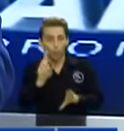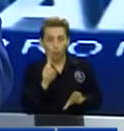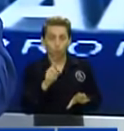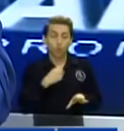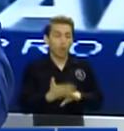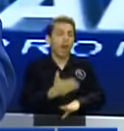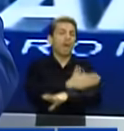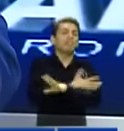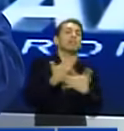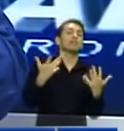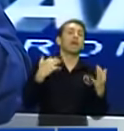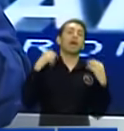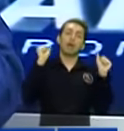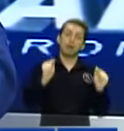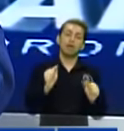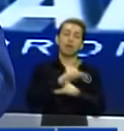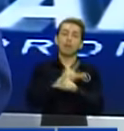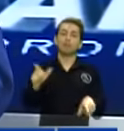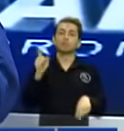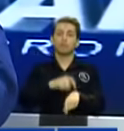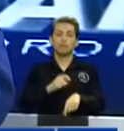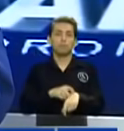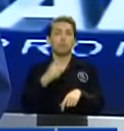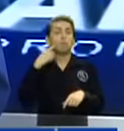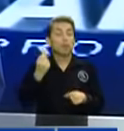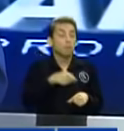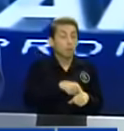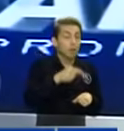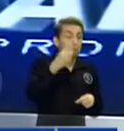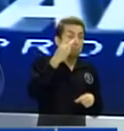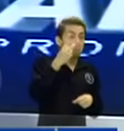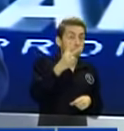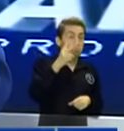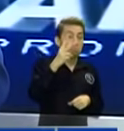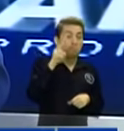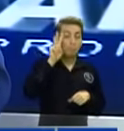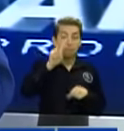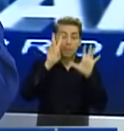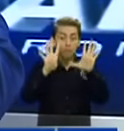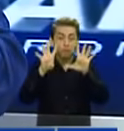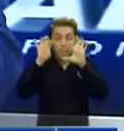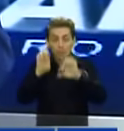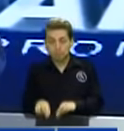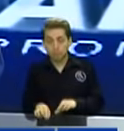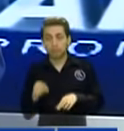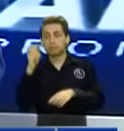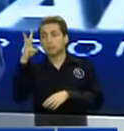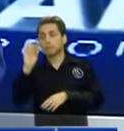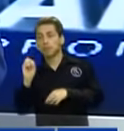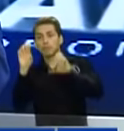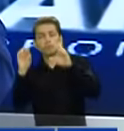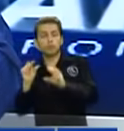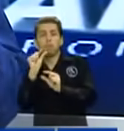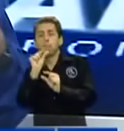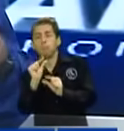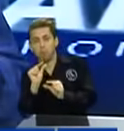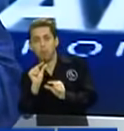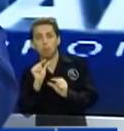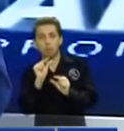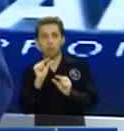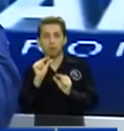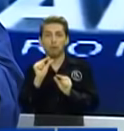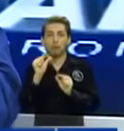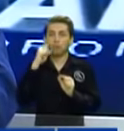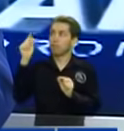tenemos 29 casos, 30 casos diarios. Es poquísimo si lo comparamos con la curva de crecimiento del